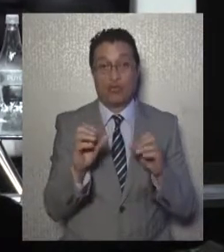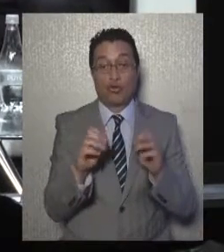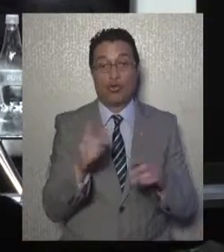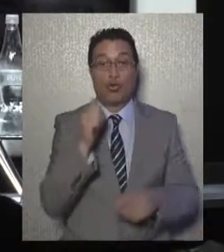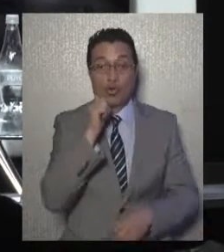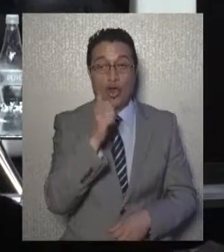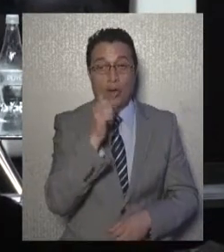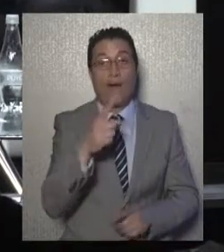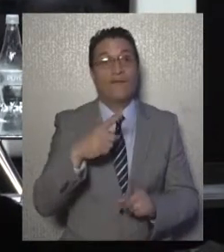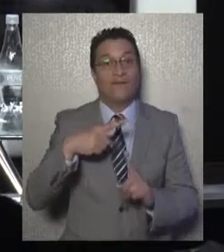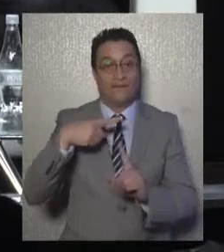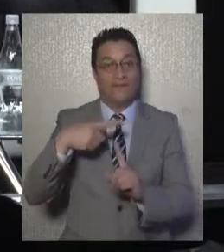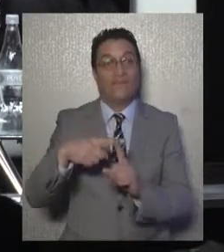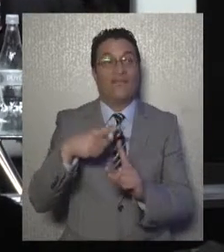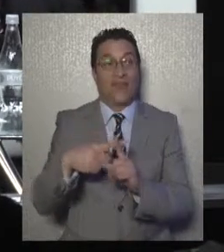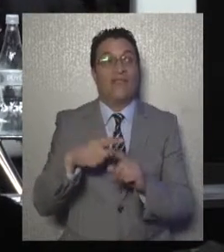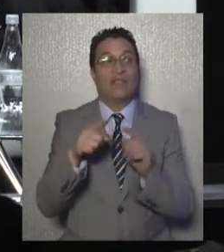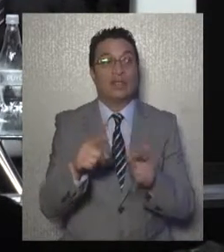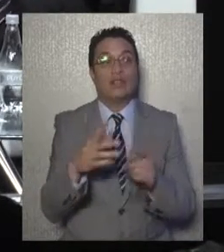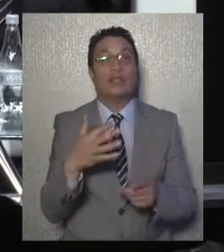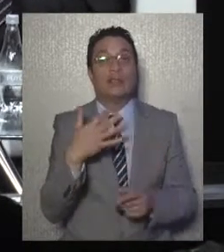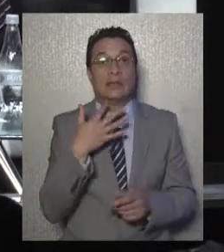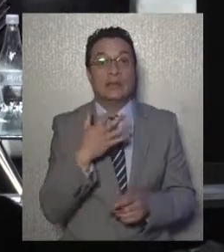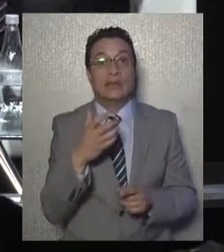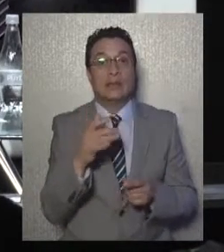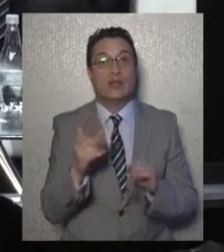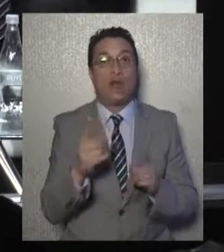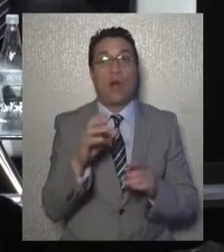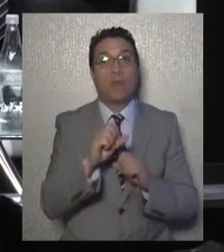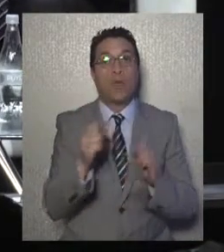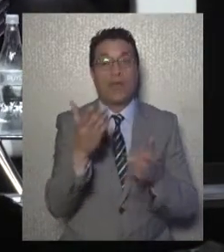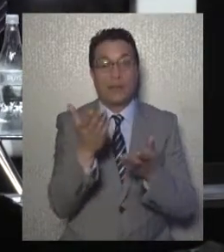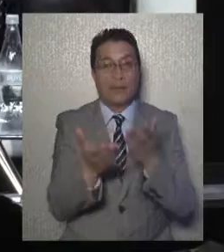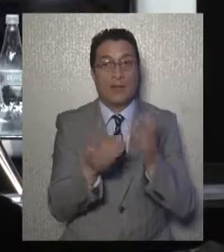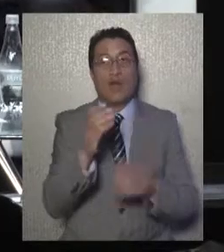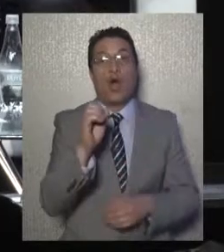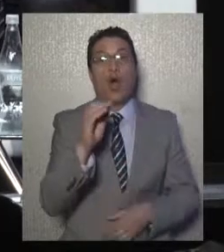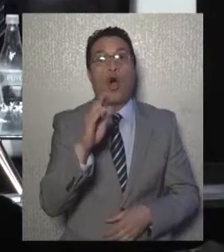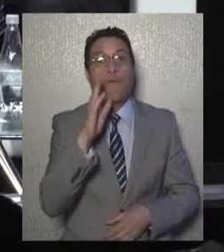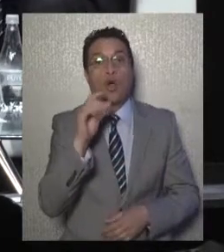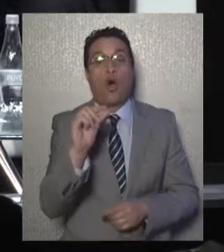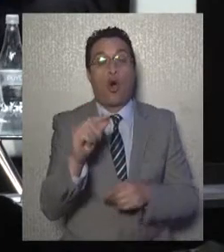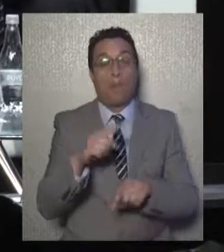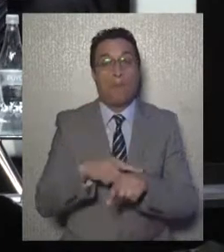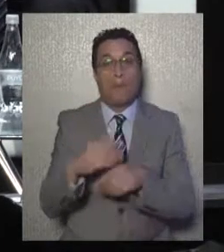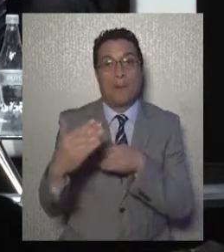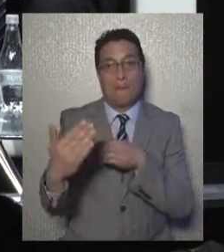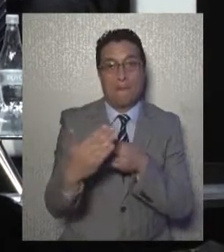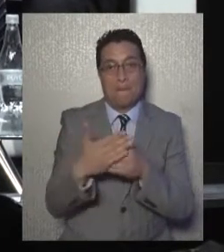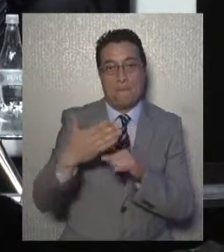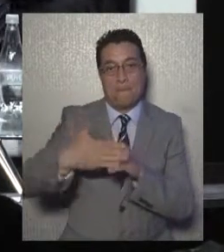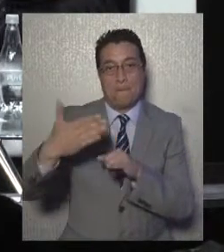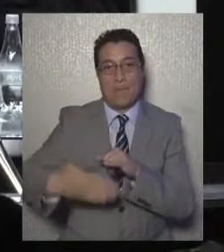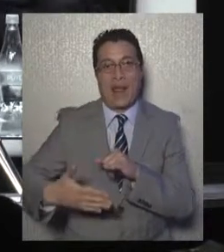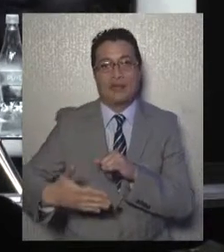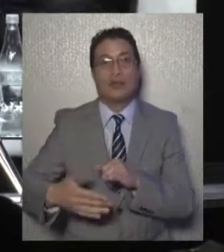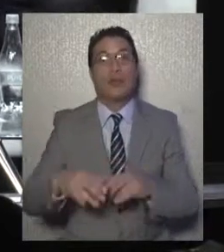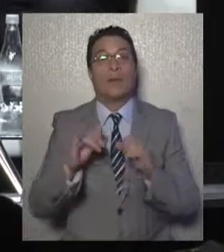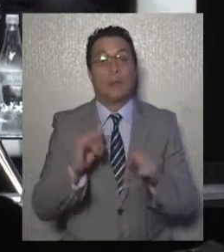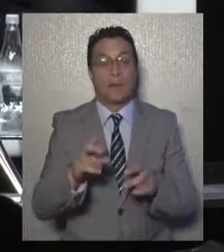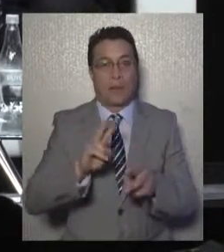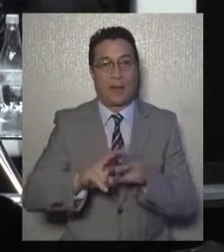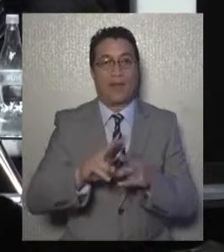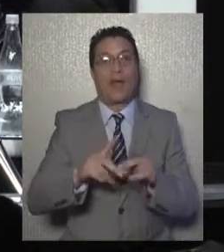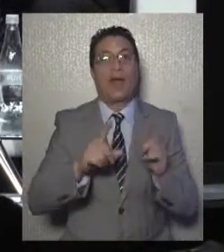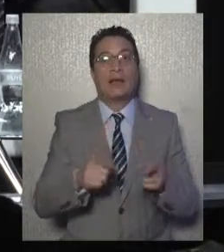Con beneficios que típicamente no se pueden medir de manera obvia ni en el corto plazo, en el largo plazo. Entonces, habría que ser loco